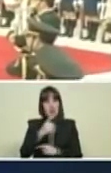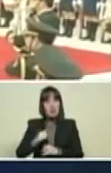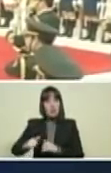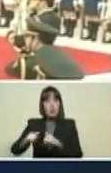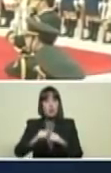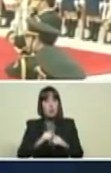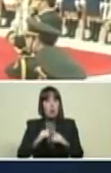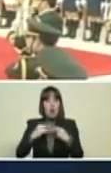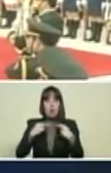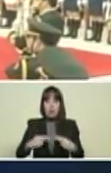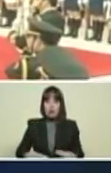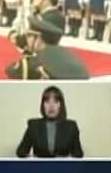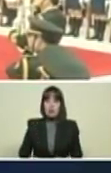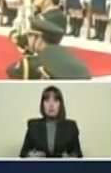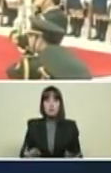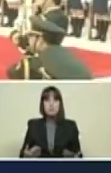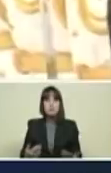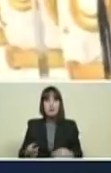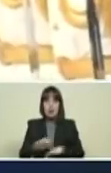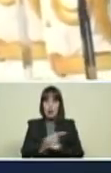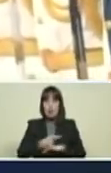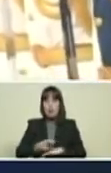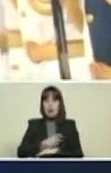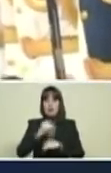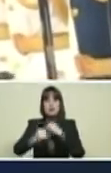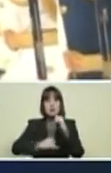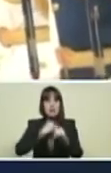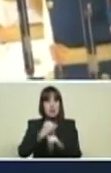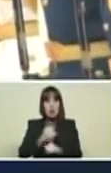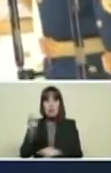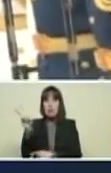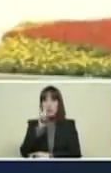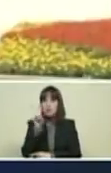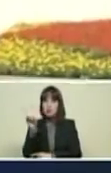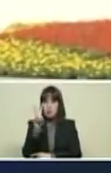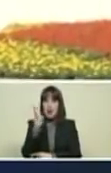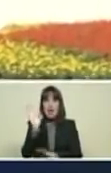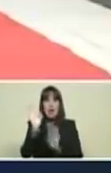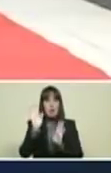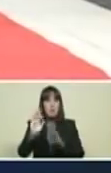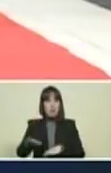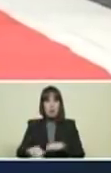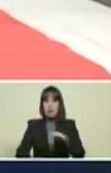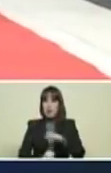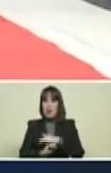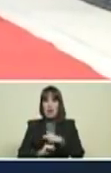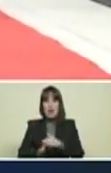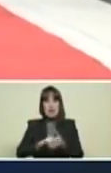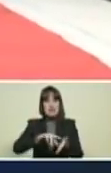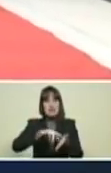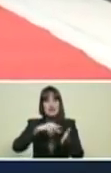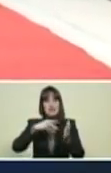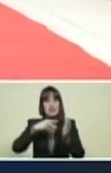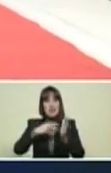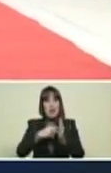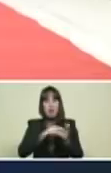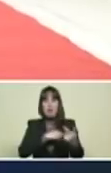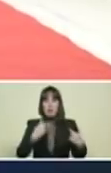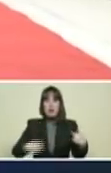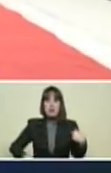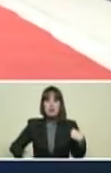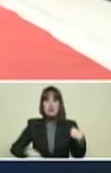En la gobernanza internacional. Venezuela apoya el concepto del presidente Xi Jinping y de